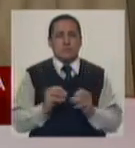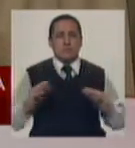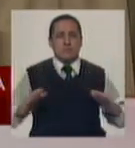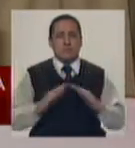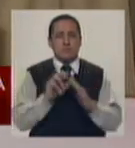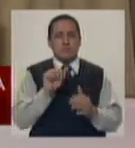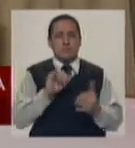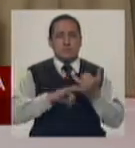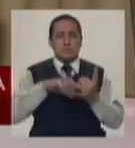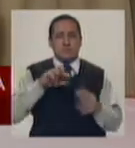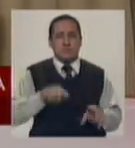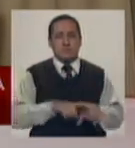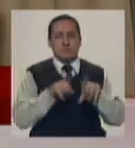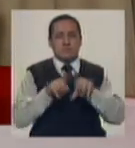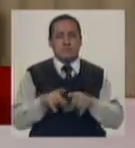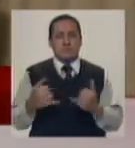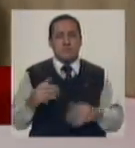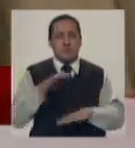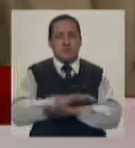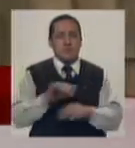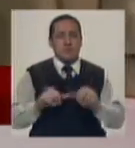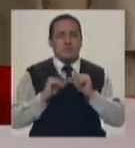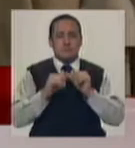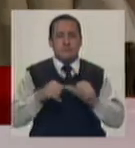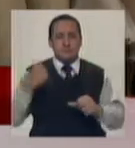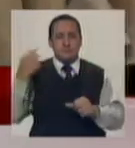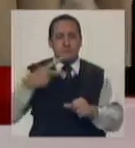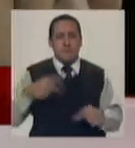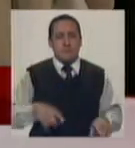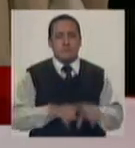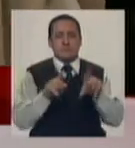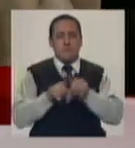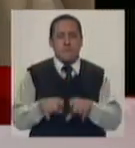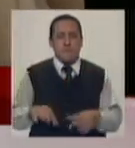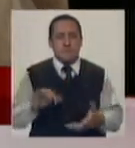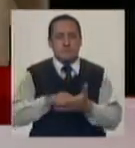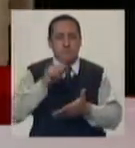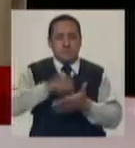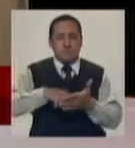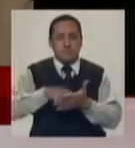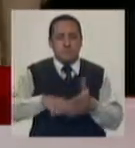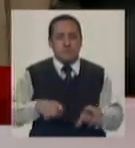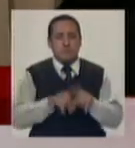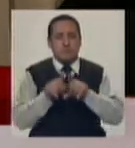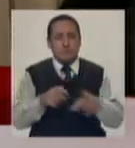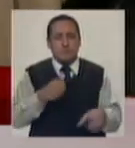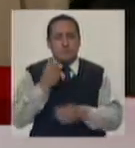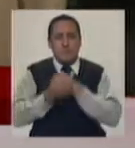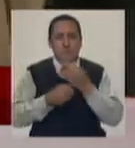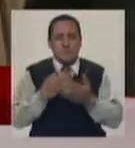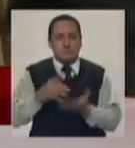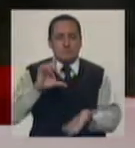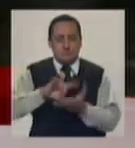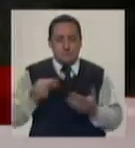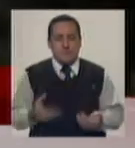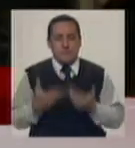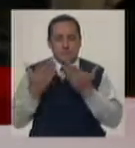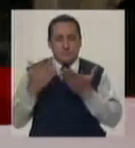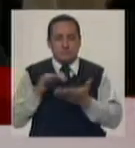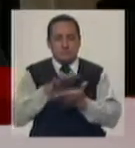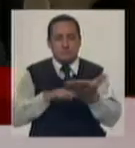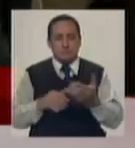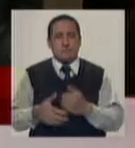y en horas de la tarde continuará la segunda sección y posteriormente se suscribirá la declaración de Lima. Adelante, Omar, con